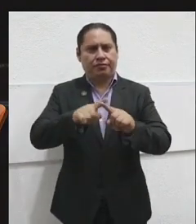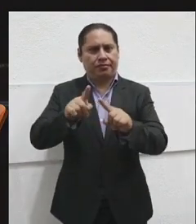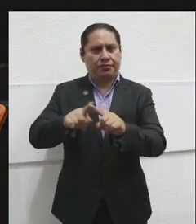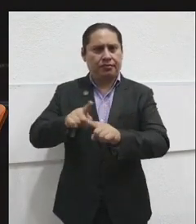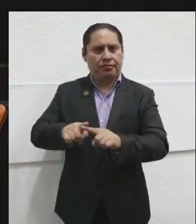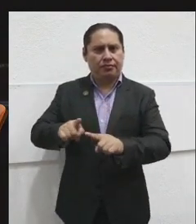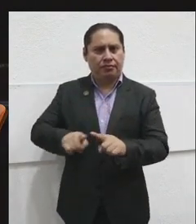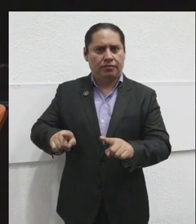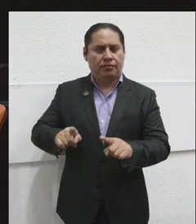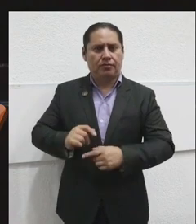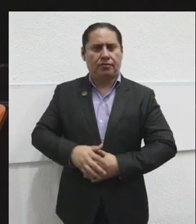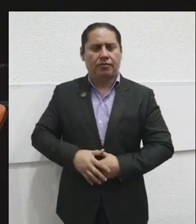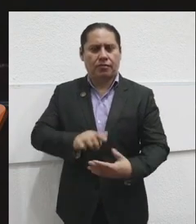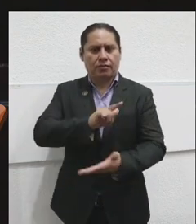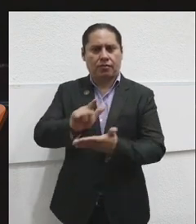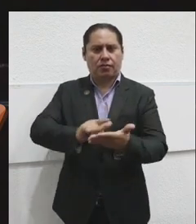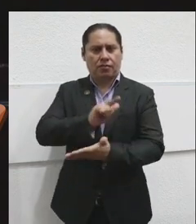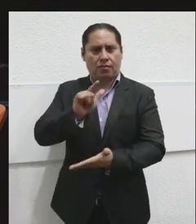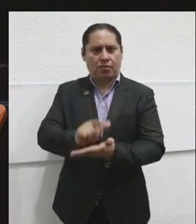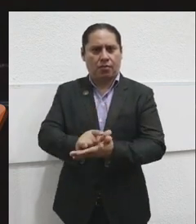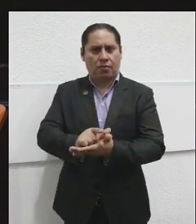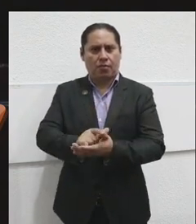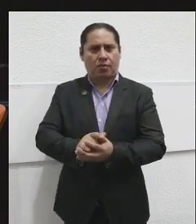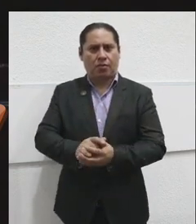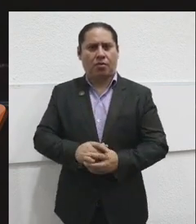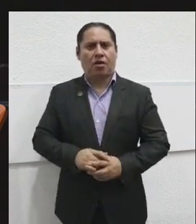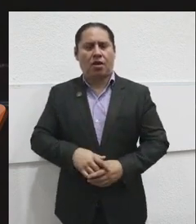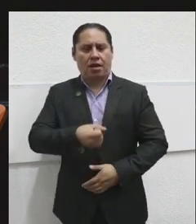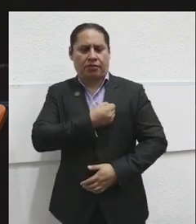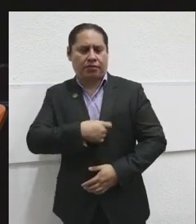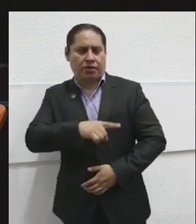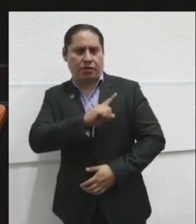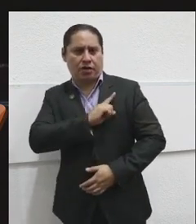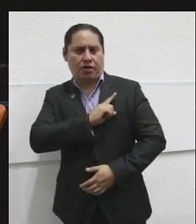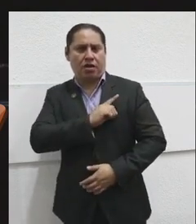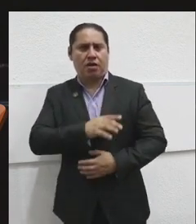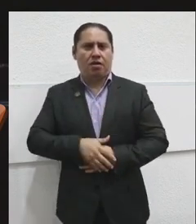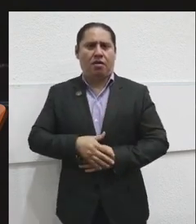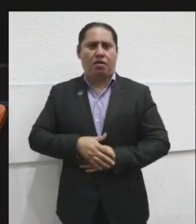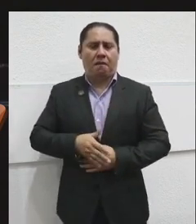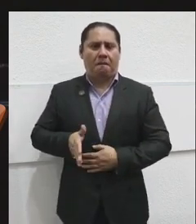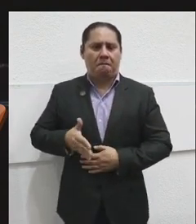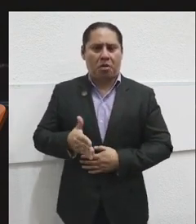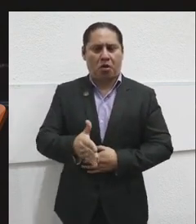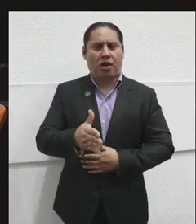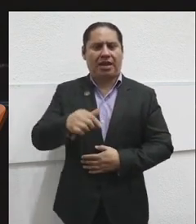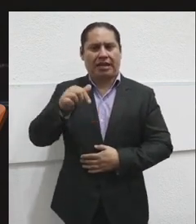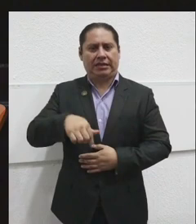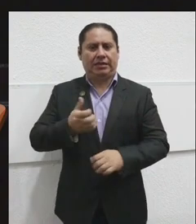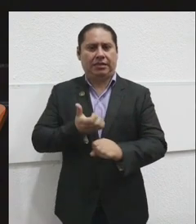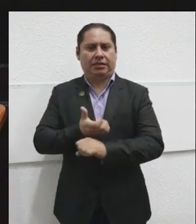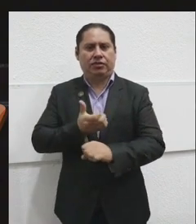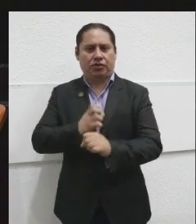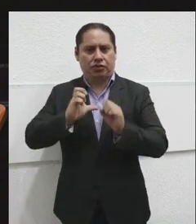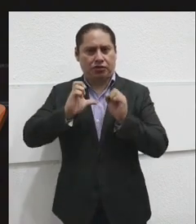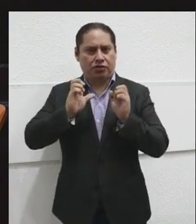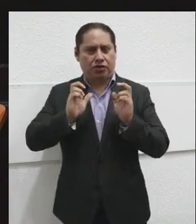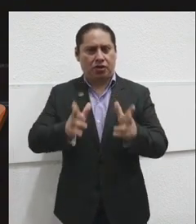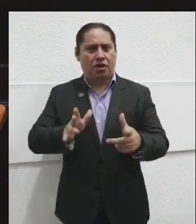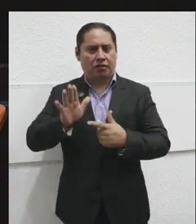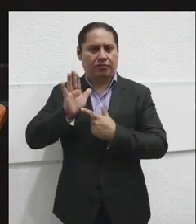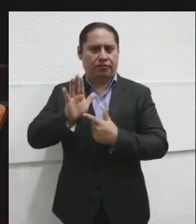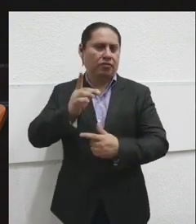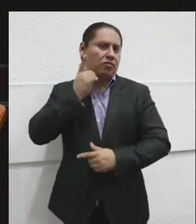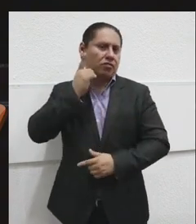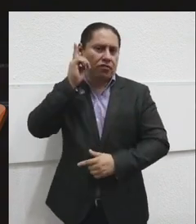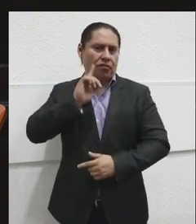diversas disposiciones de la Ley de Fomento y Sanidad Pecuaria para el Estado de Chiapas, presentada por las